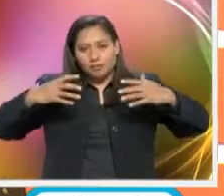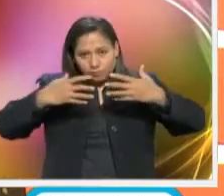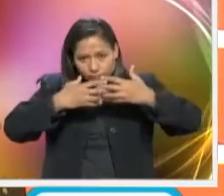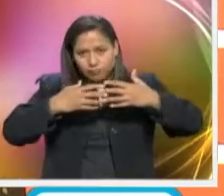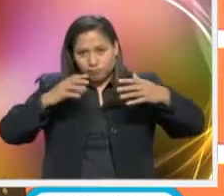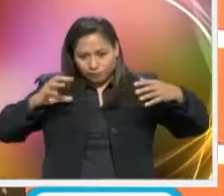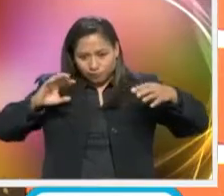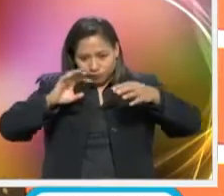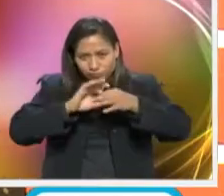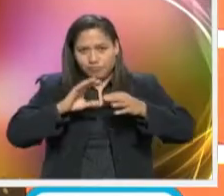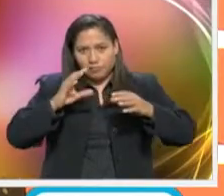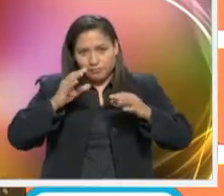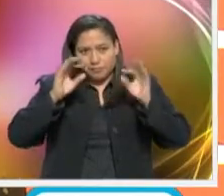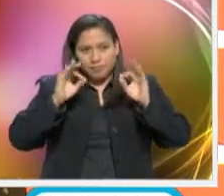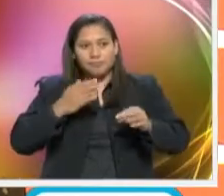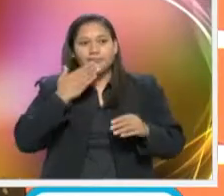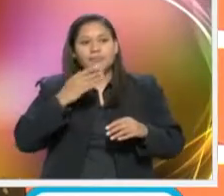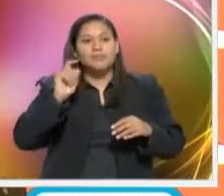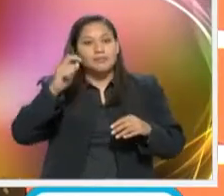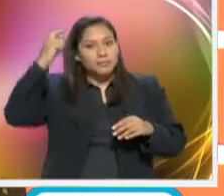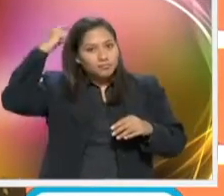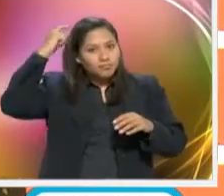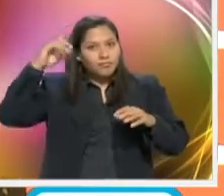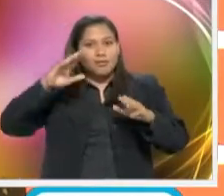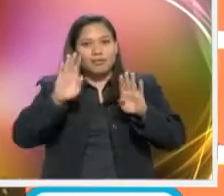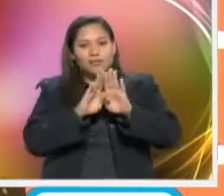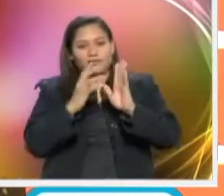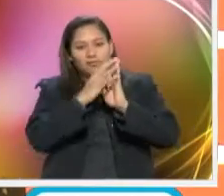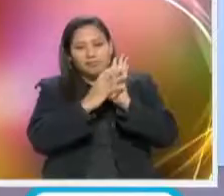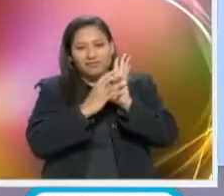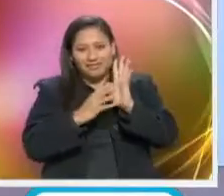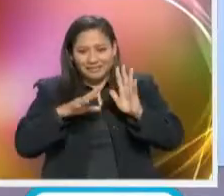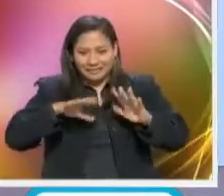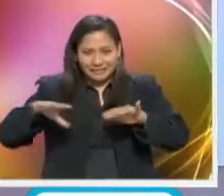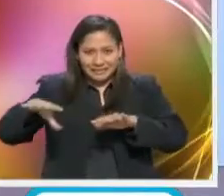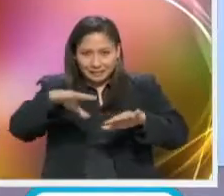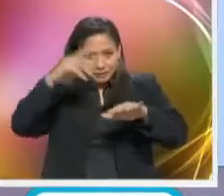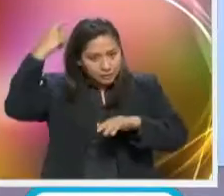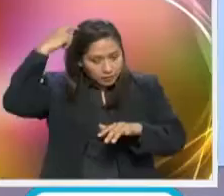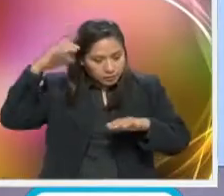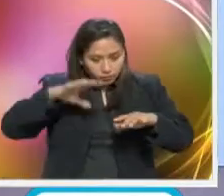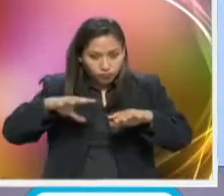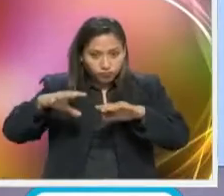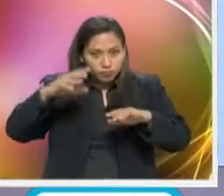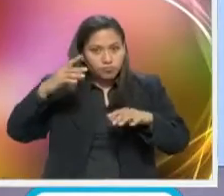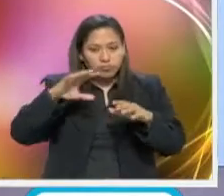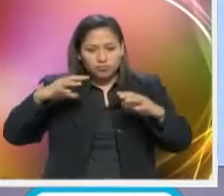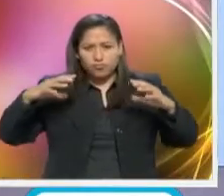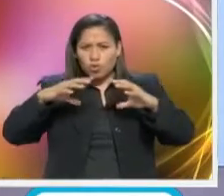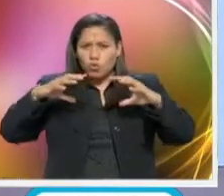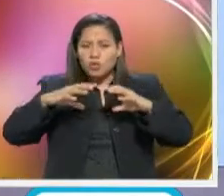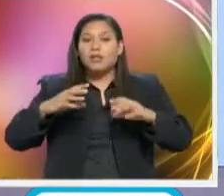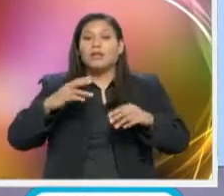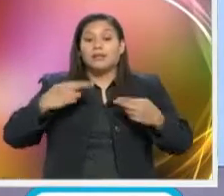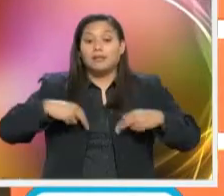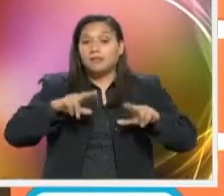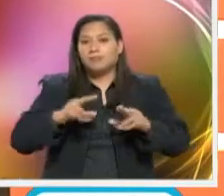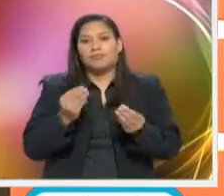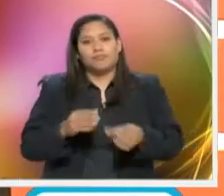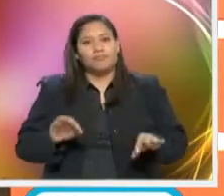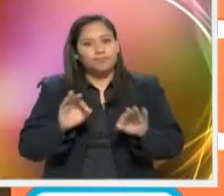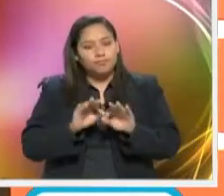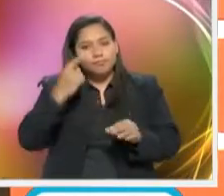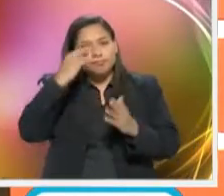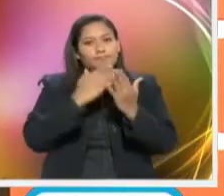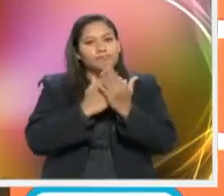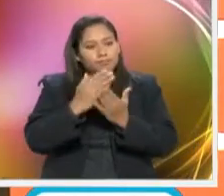que sigue habiendo es la plasticidad neuronal y ese dura toda la vida. Por eso la rehabilitación es muy importante, porque siempre hay a dónde